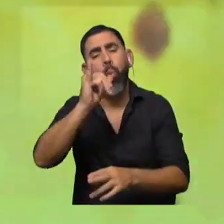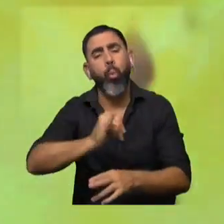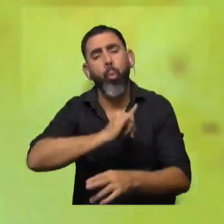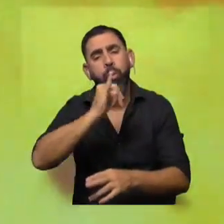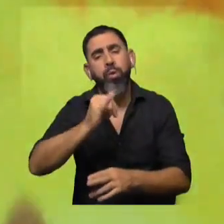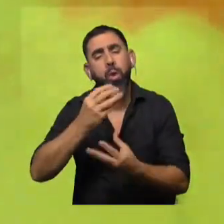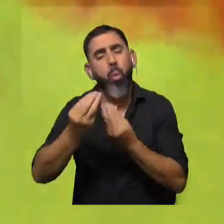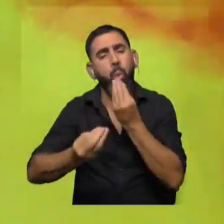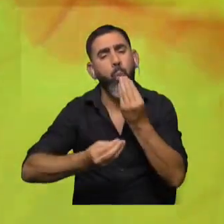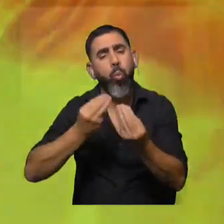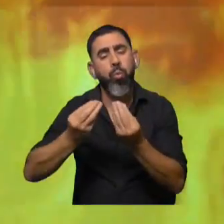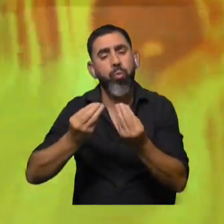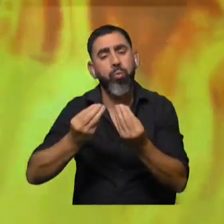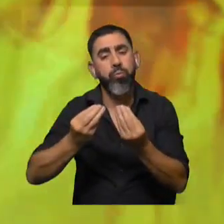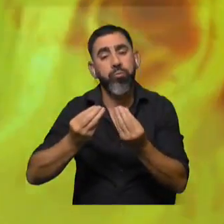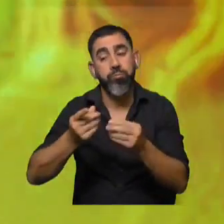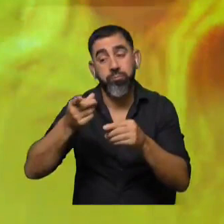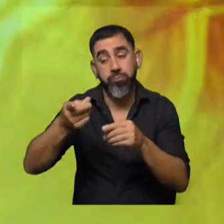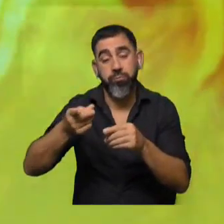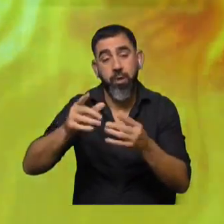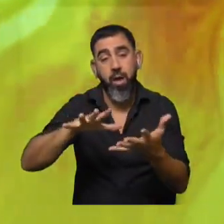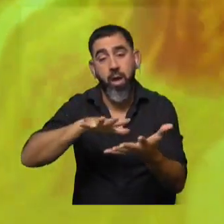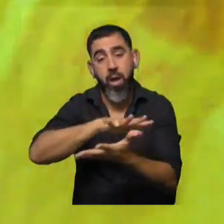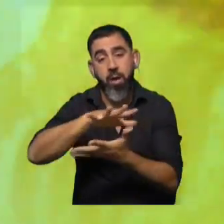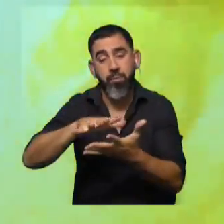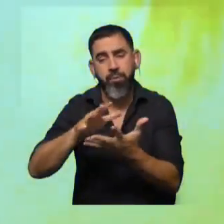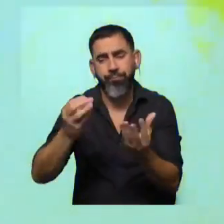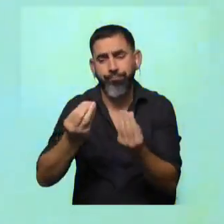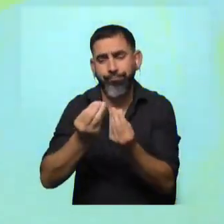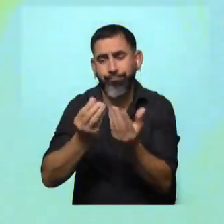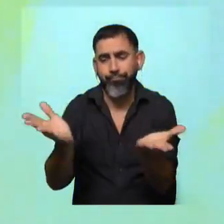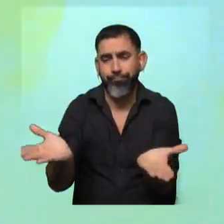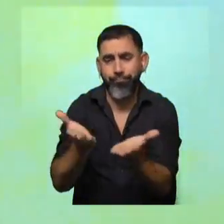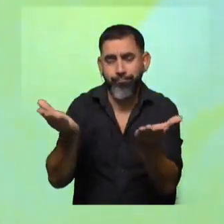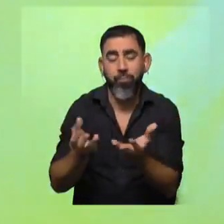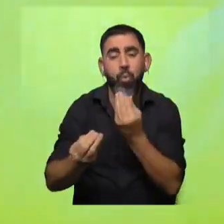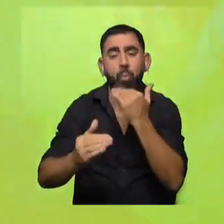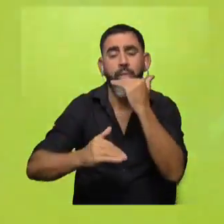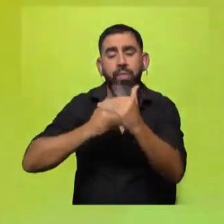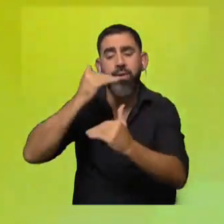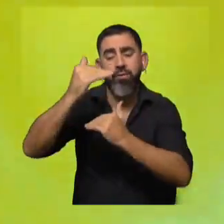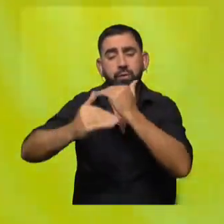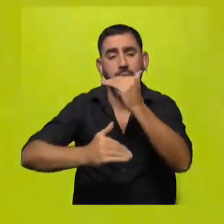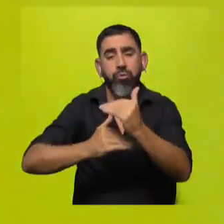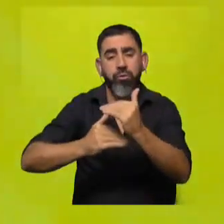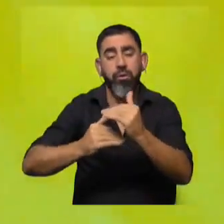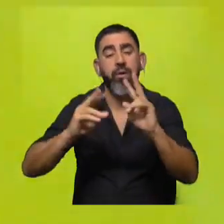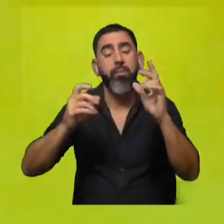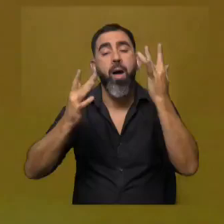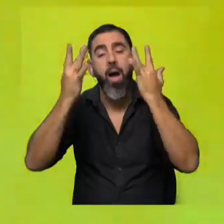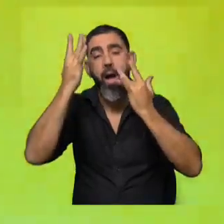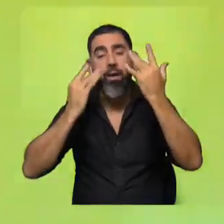Sanguinetti, cómo es estar en un ambiente repleto de estímulos y cómo desarrolla, además, su faceta